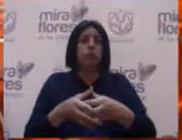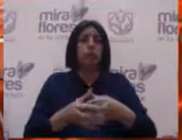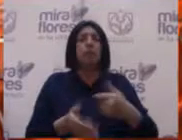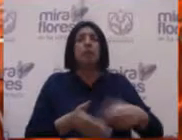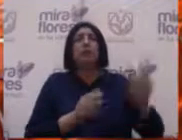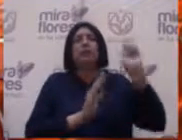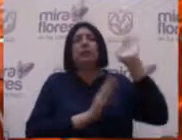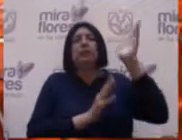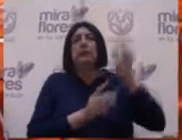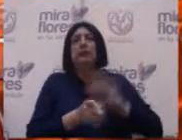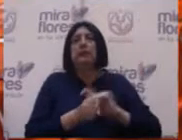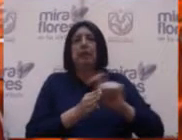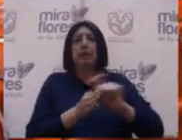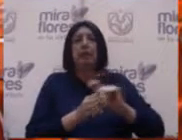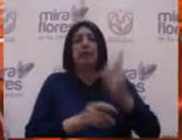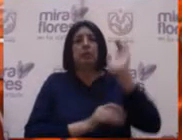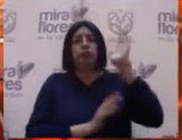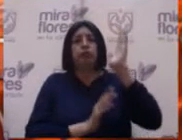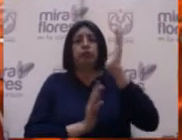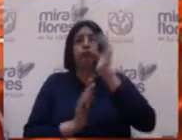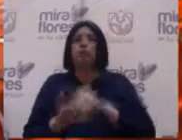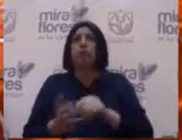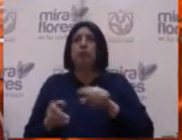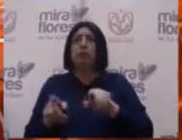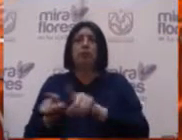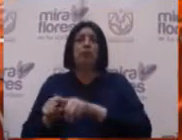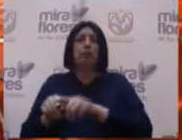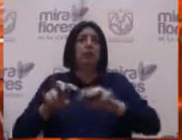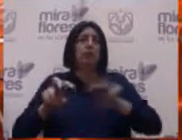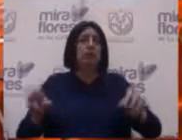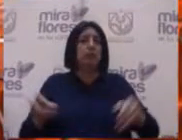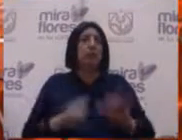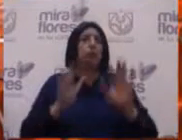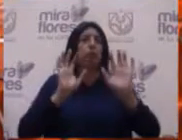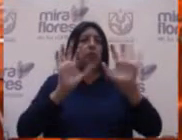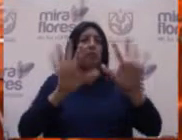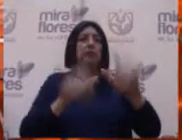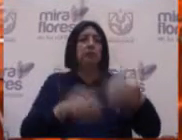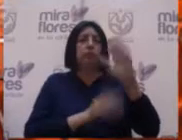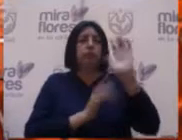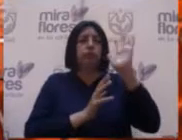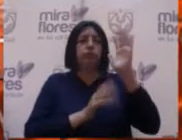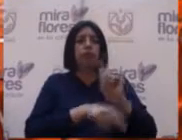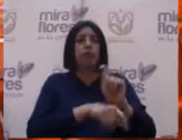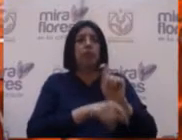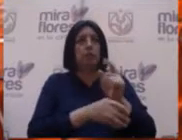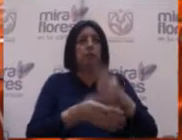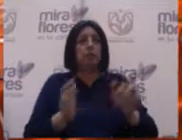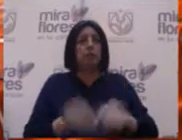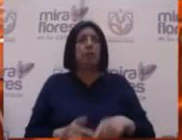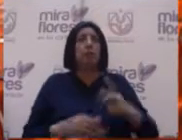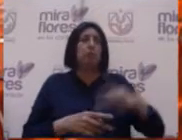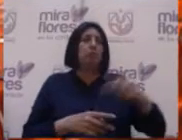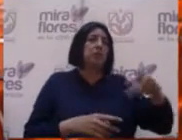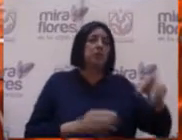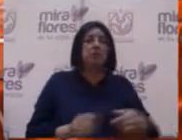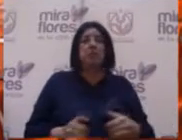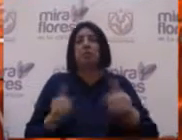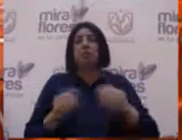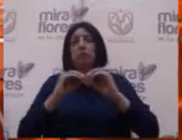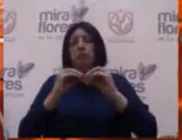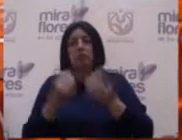talleres y mesas de trabajo, habiendo realizado un total de 10 talleres con la participación de los vecinos, entidades públicas y